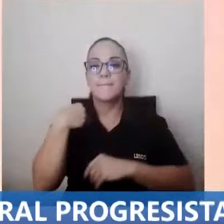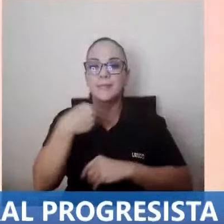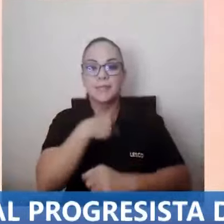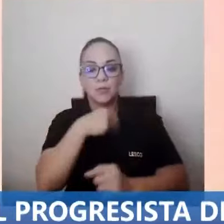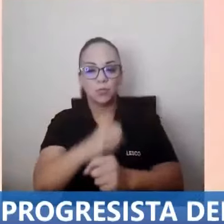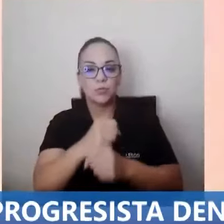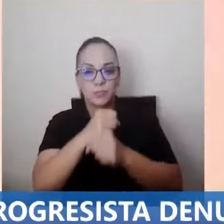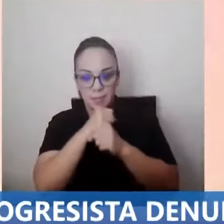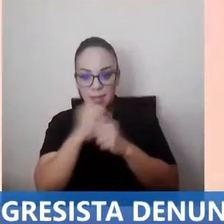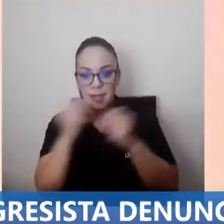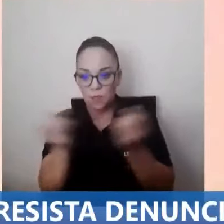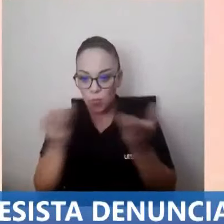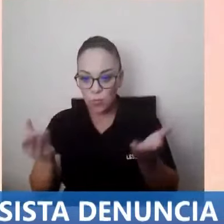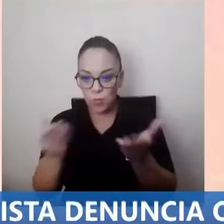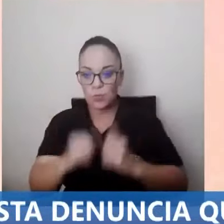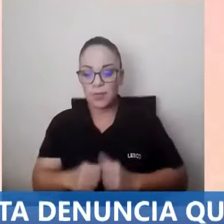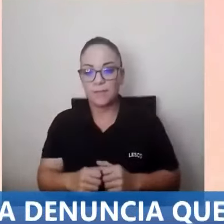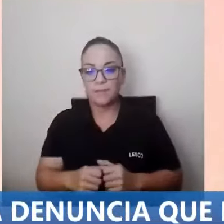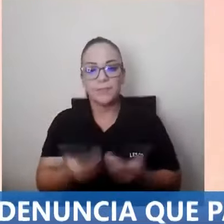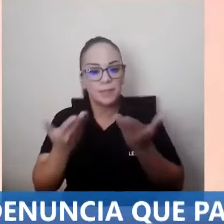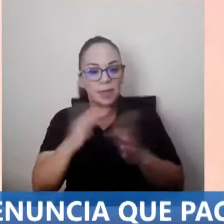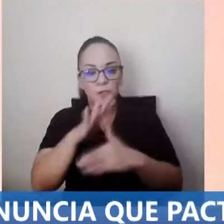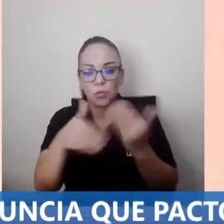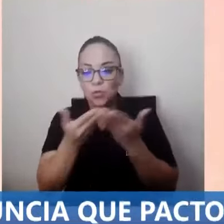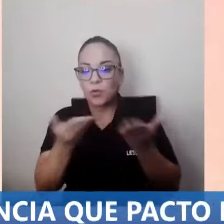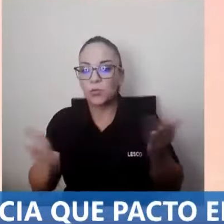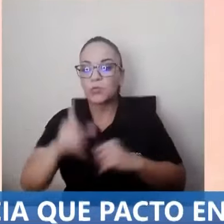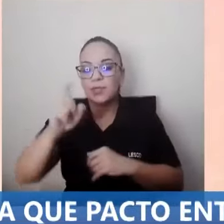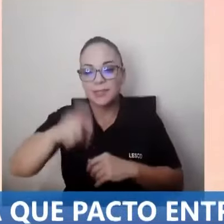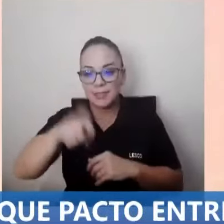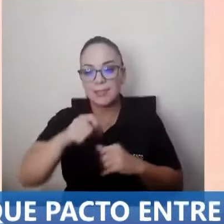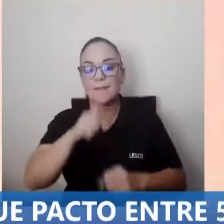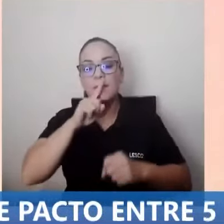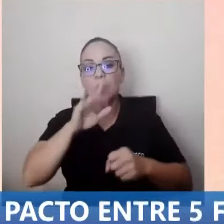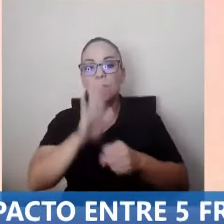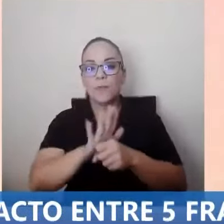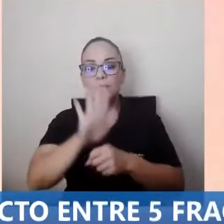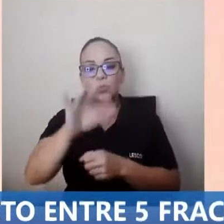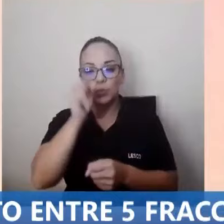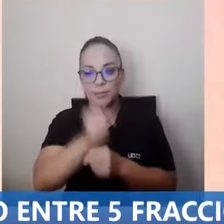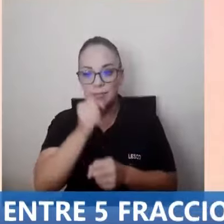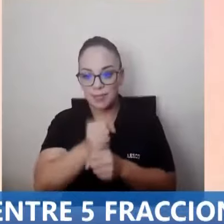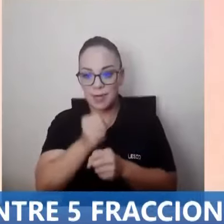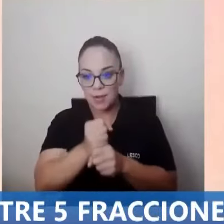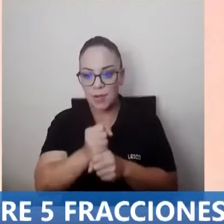Seguridad Pública los recursos que necesita para cumplir con su labor.